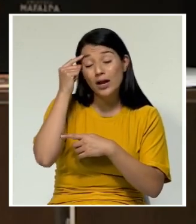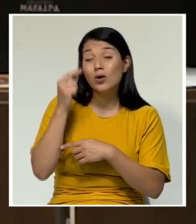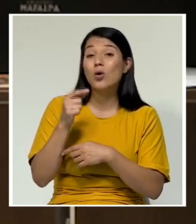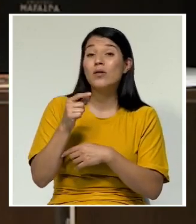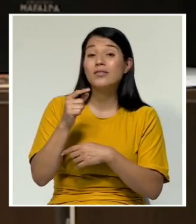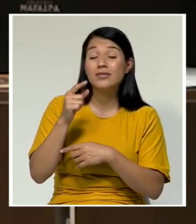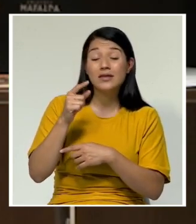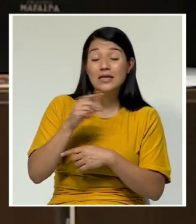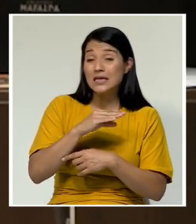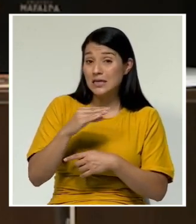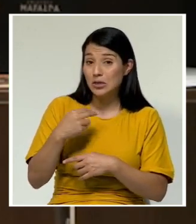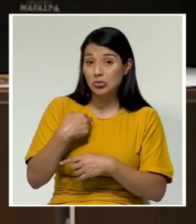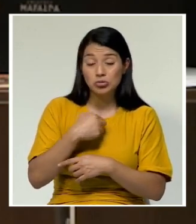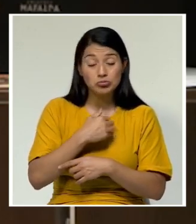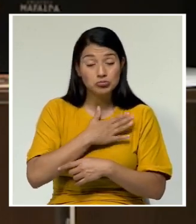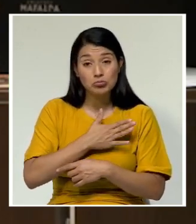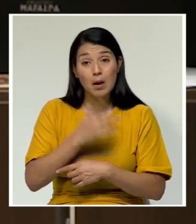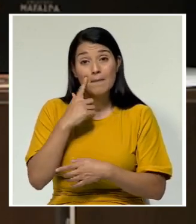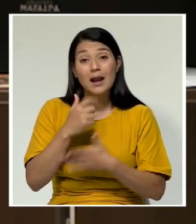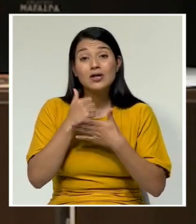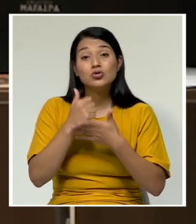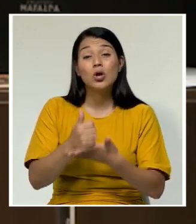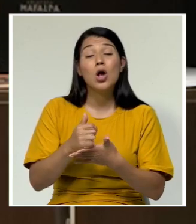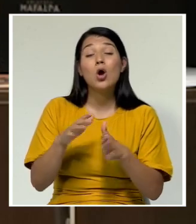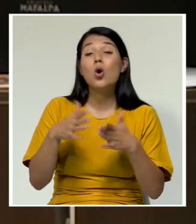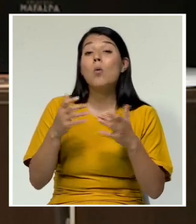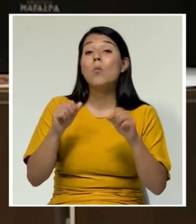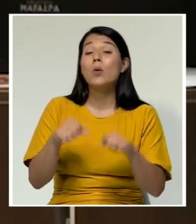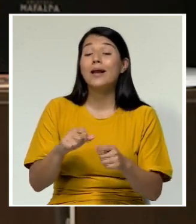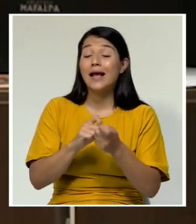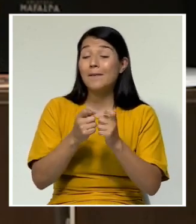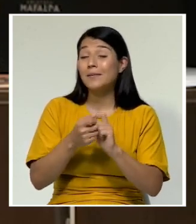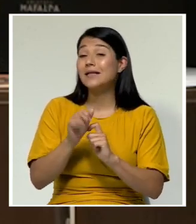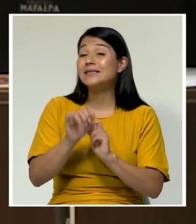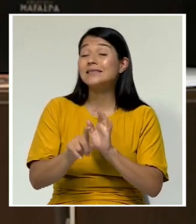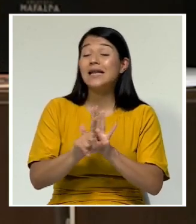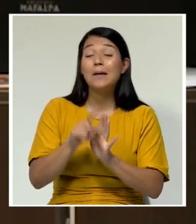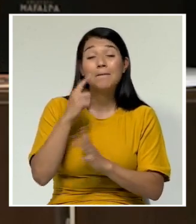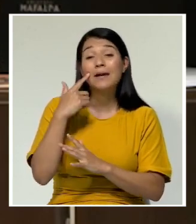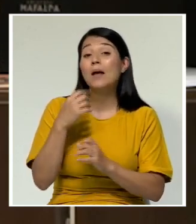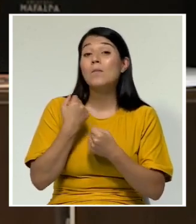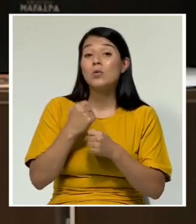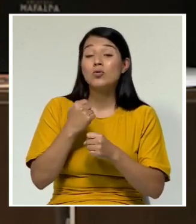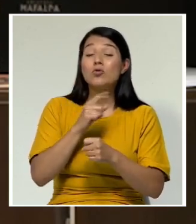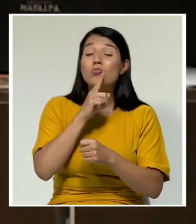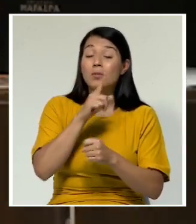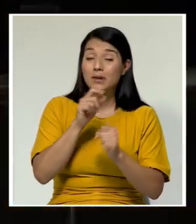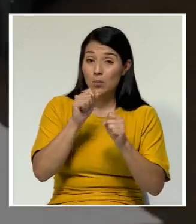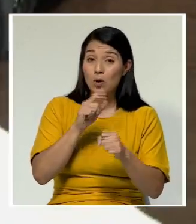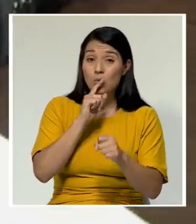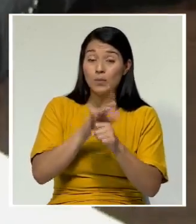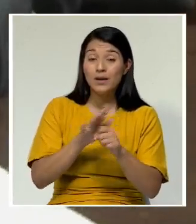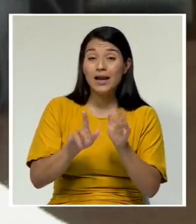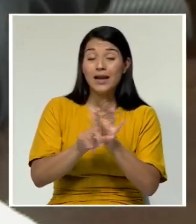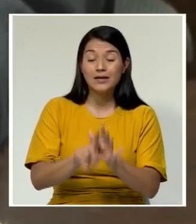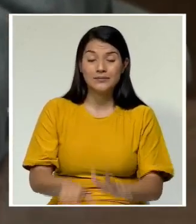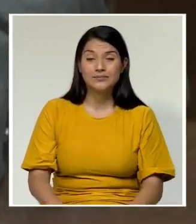de la nueva Ley de Contratación Pública, la cual contiene una recopilación de las mejores prácticas internacionales de contratación